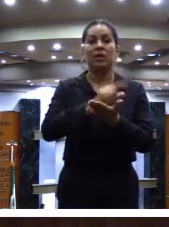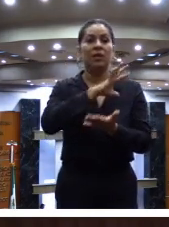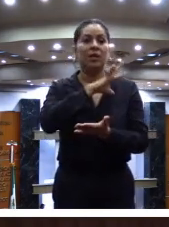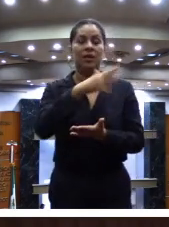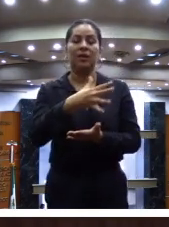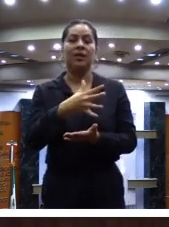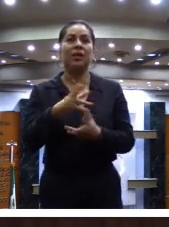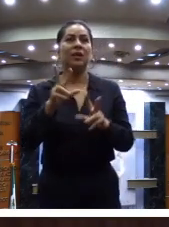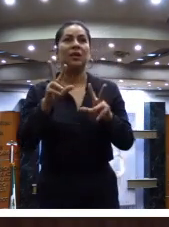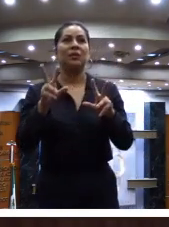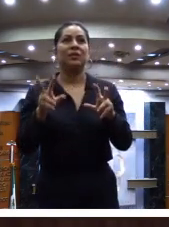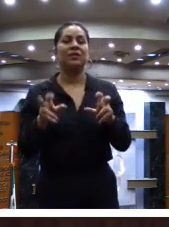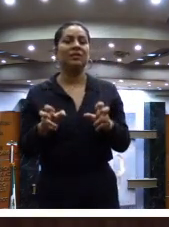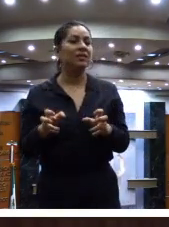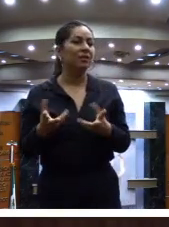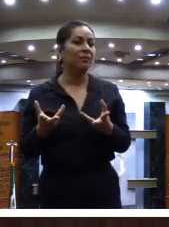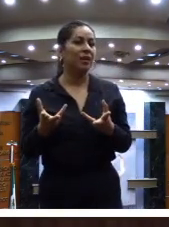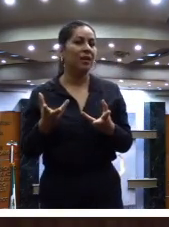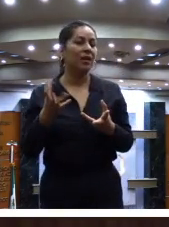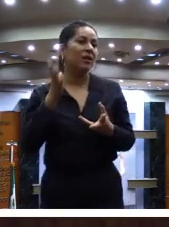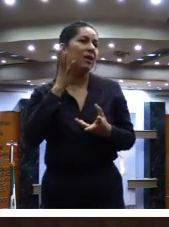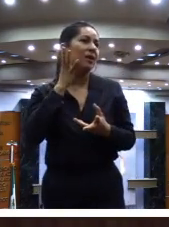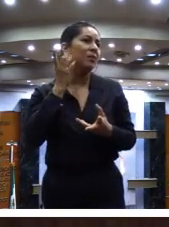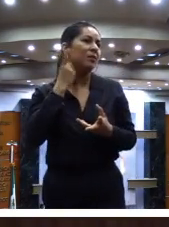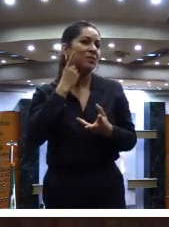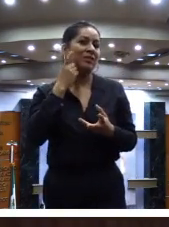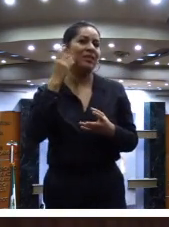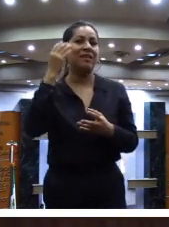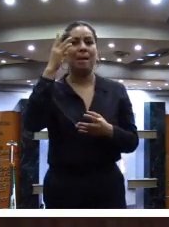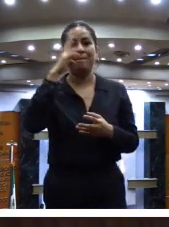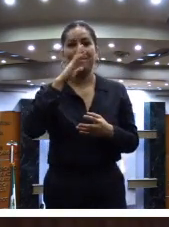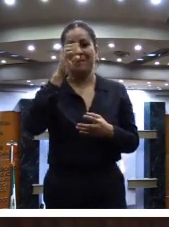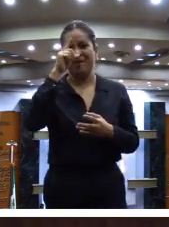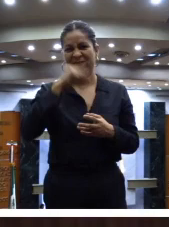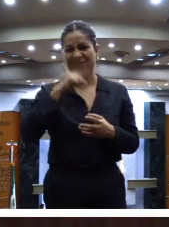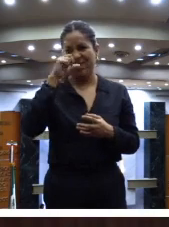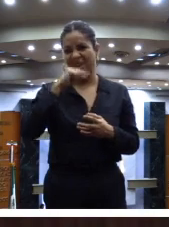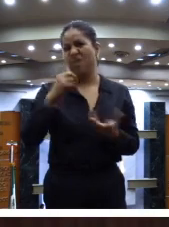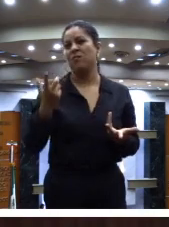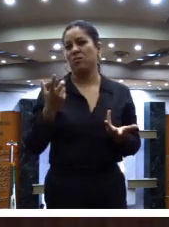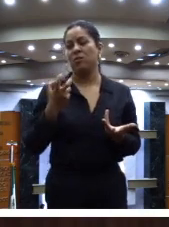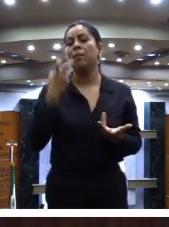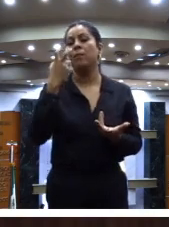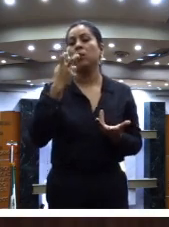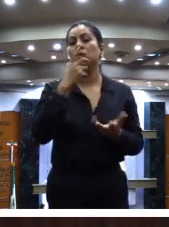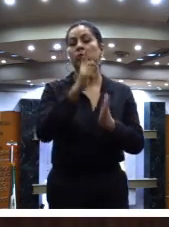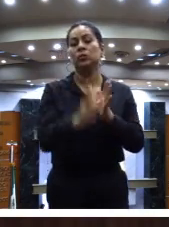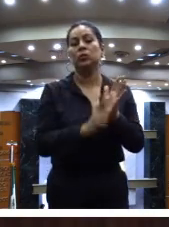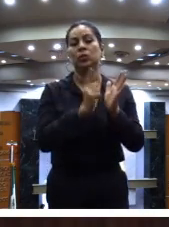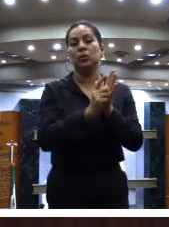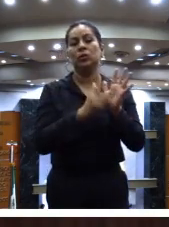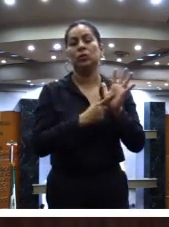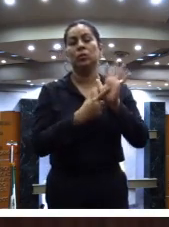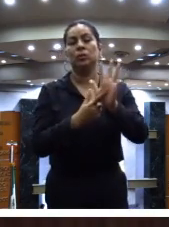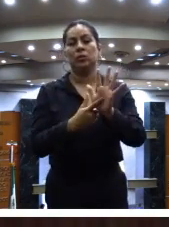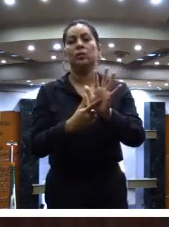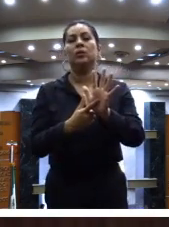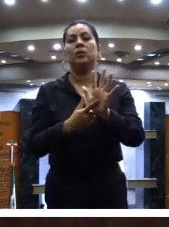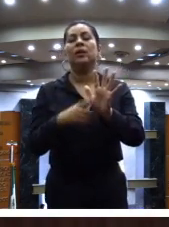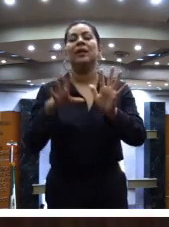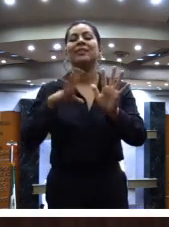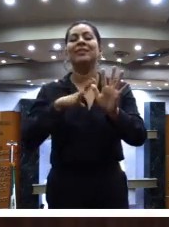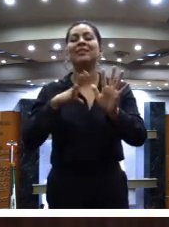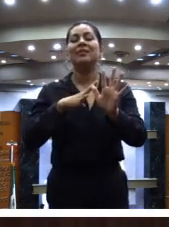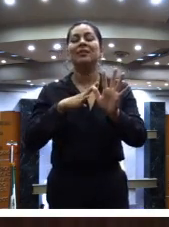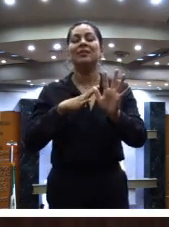era un asunto que el congreso local estaba fallando por eso la iniciativa que vengo hoy a presentar tiene